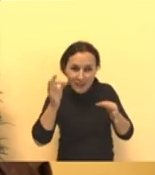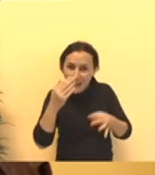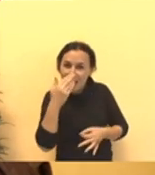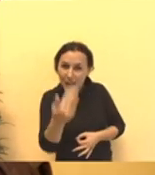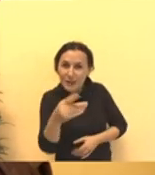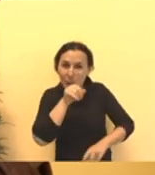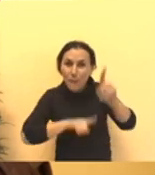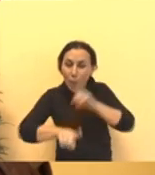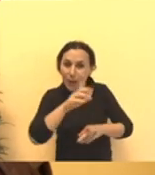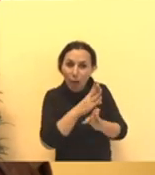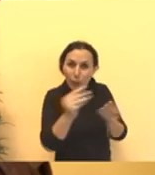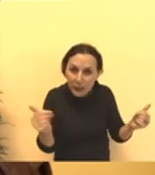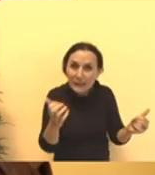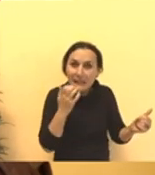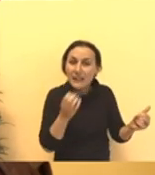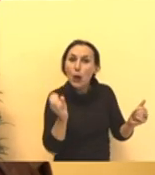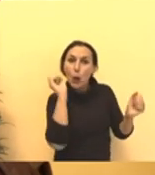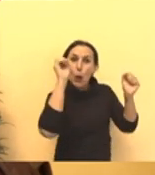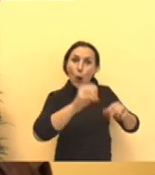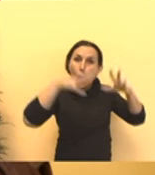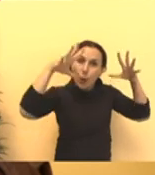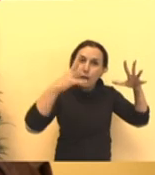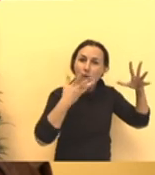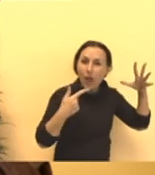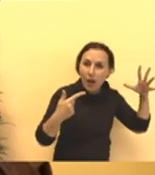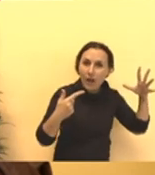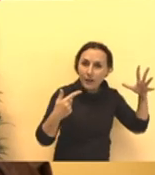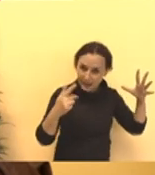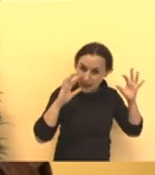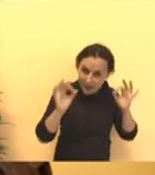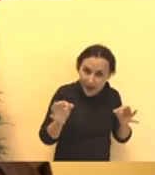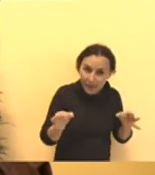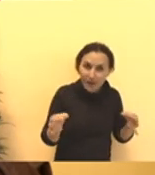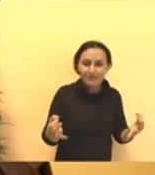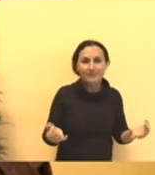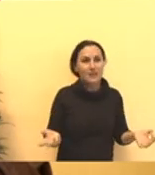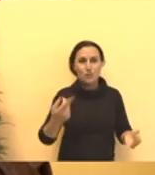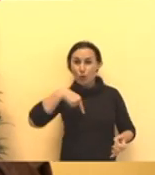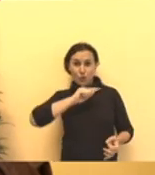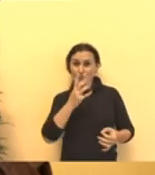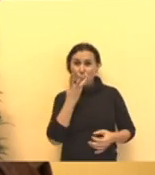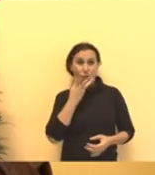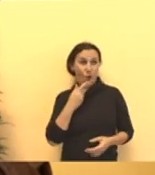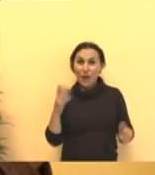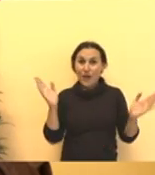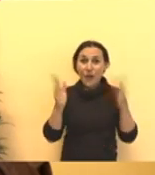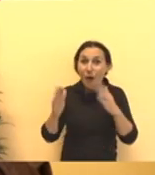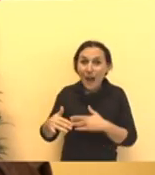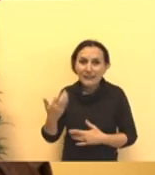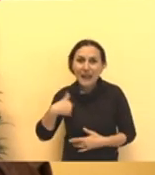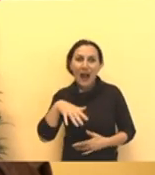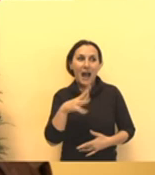¿Y ese es el acto principal? Uf. Bueno, nosotros no tenemos ningún color. Yo creo que ya no hay colores que